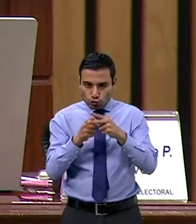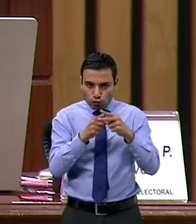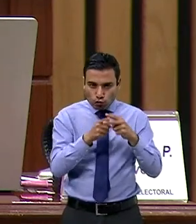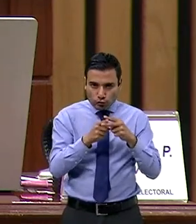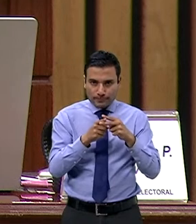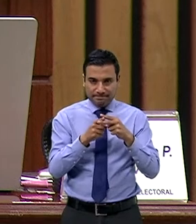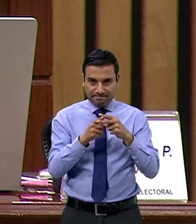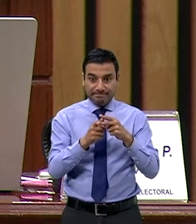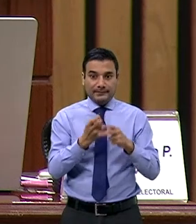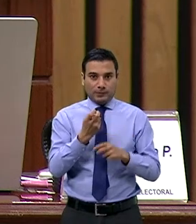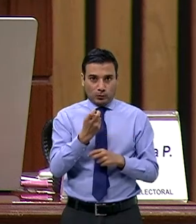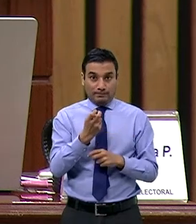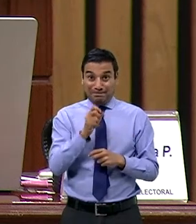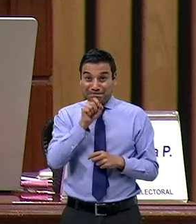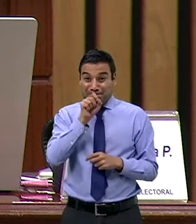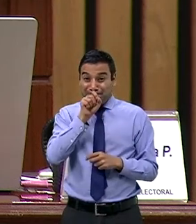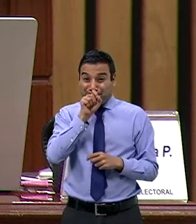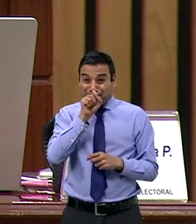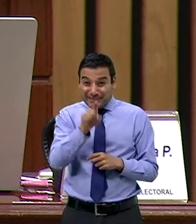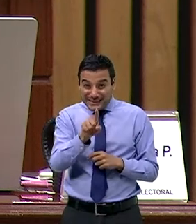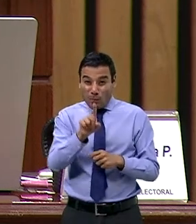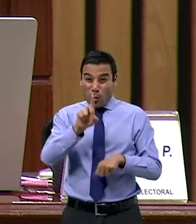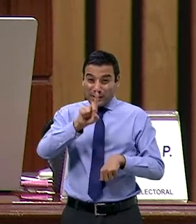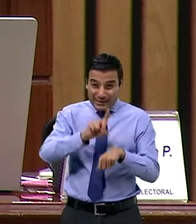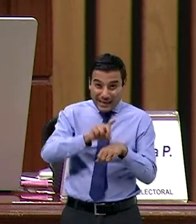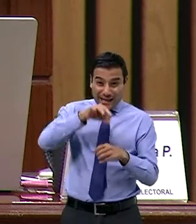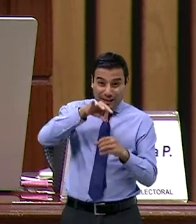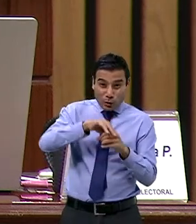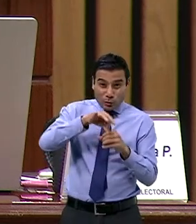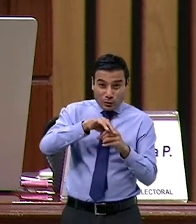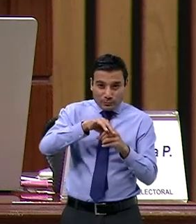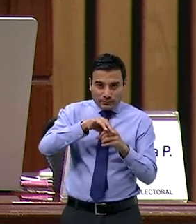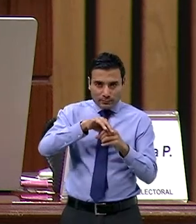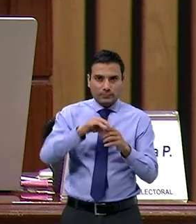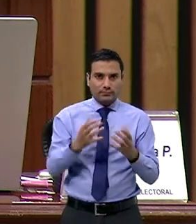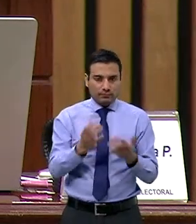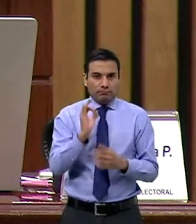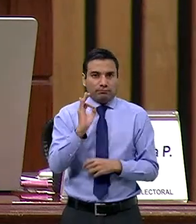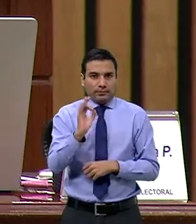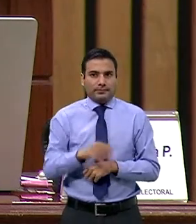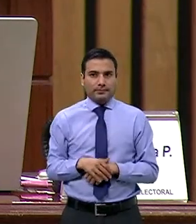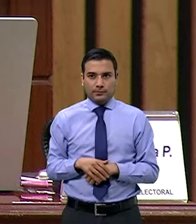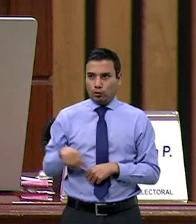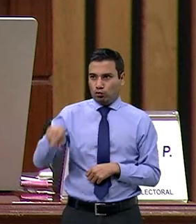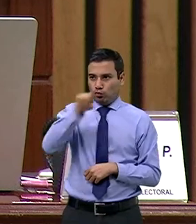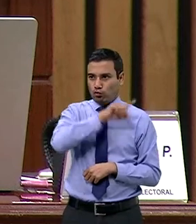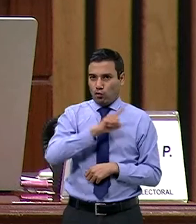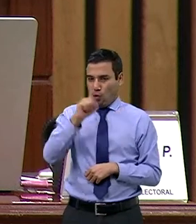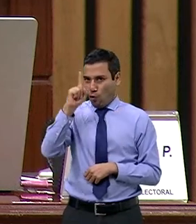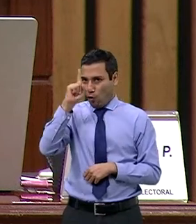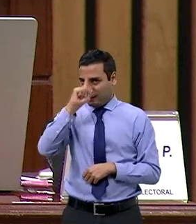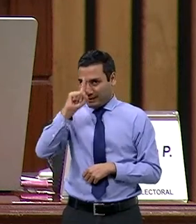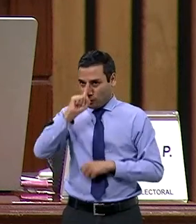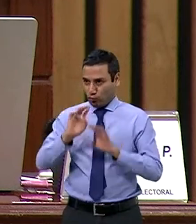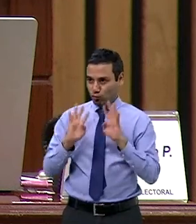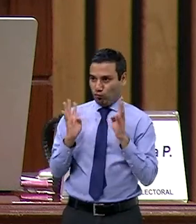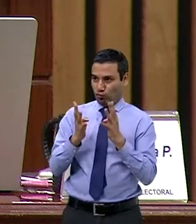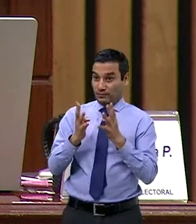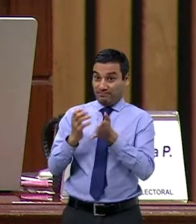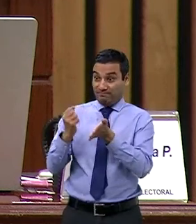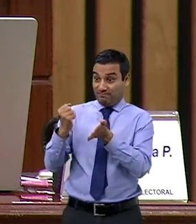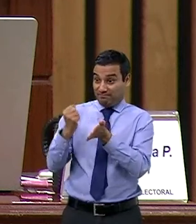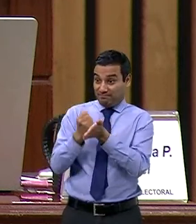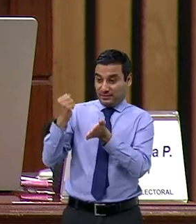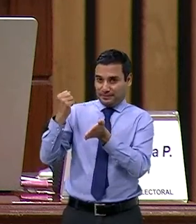la misma noche de la jornada el cual fue aprobado por las y los consejeros del ine con la finalidad de refrendar